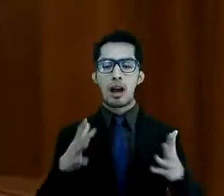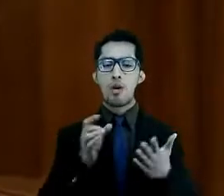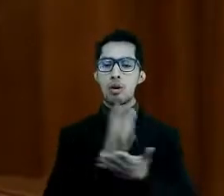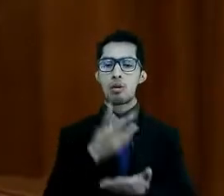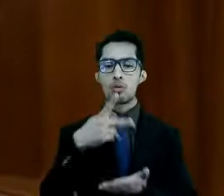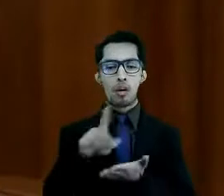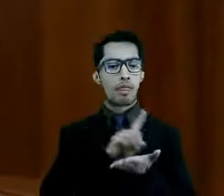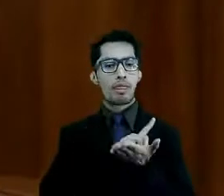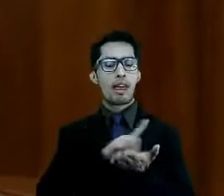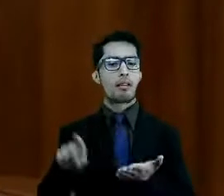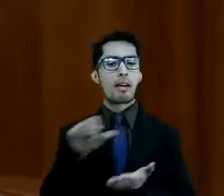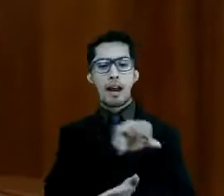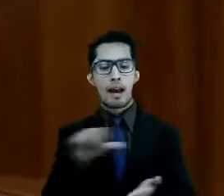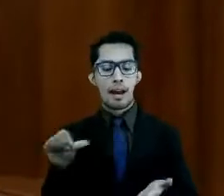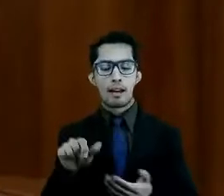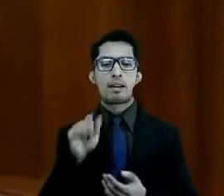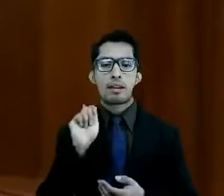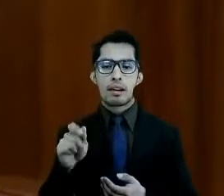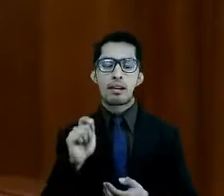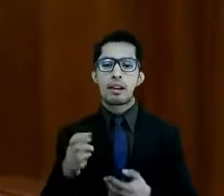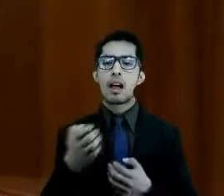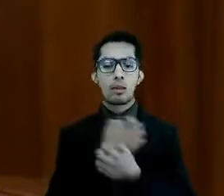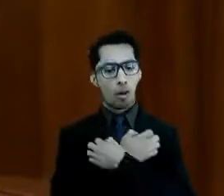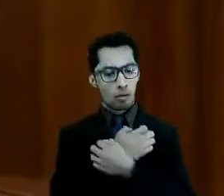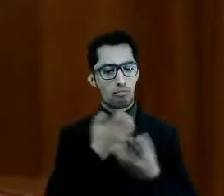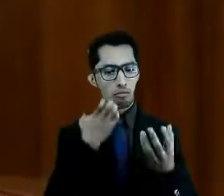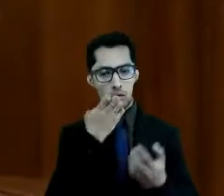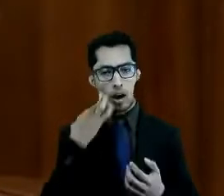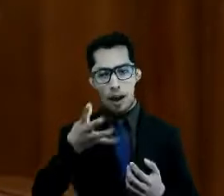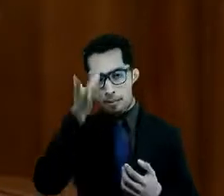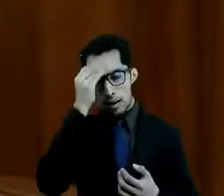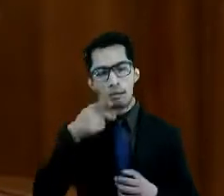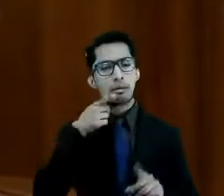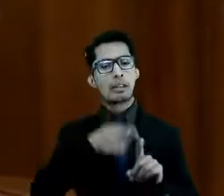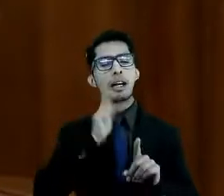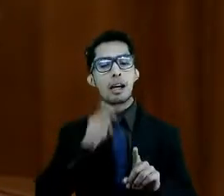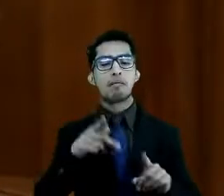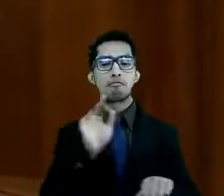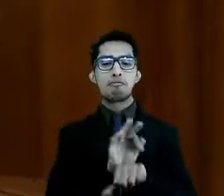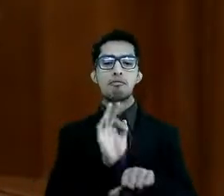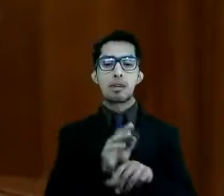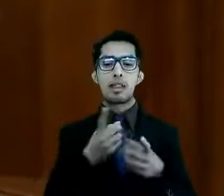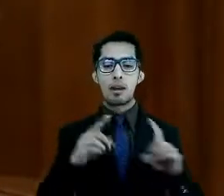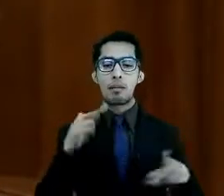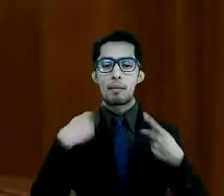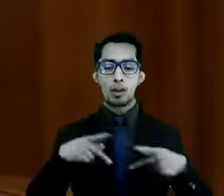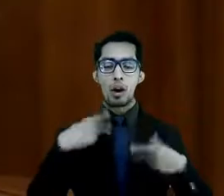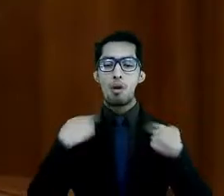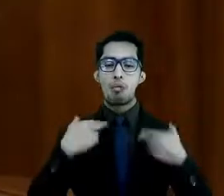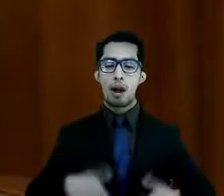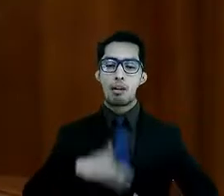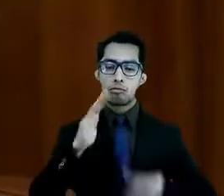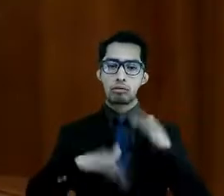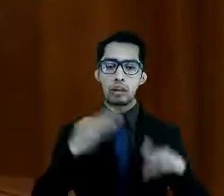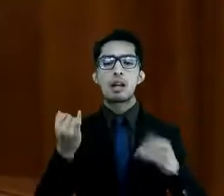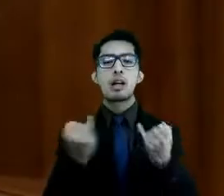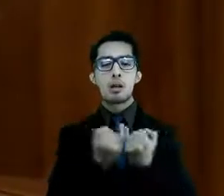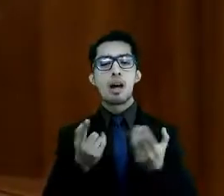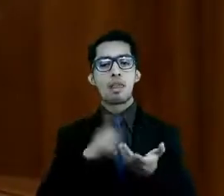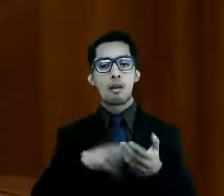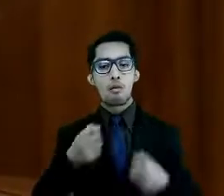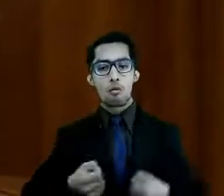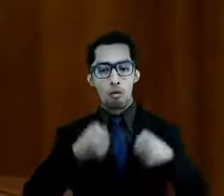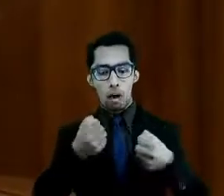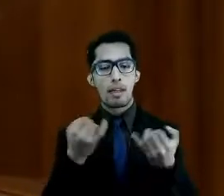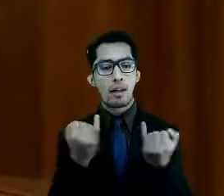derecho, al establecer que la educación tendrá por objeto el pleno desarrollo de la personalidad humana y el fortalecimiento